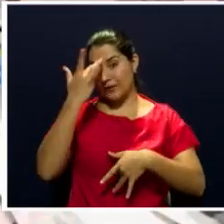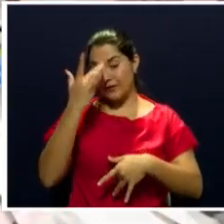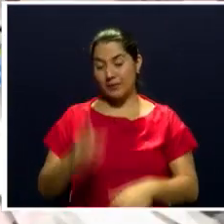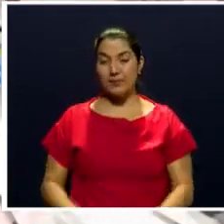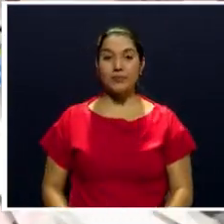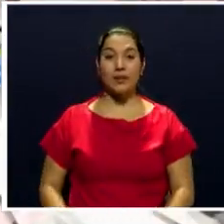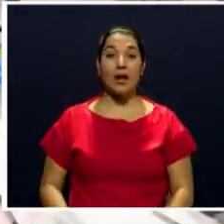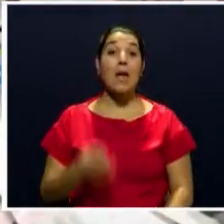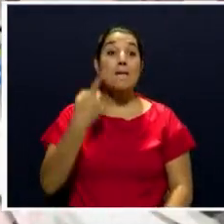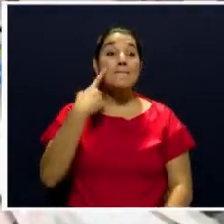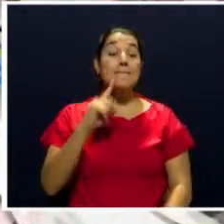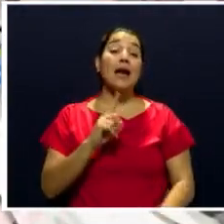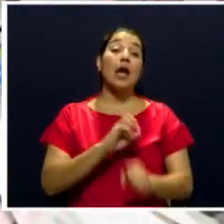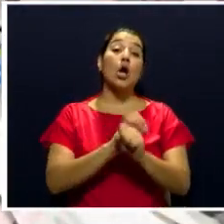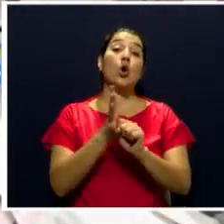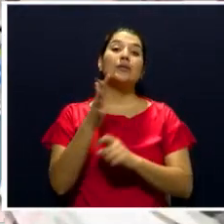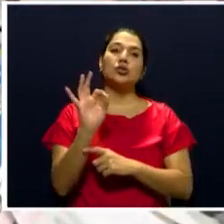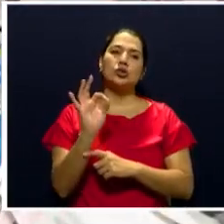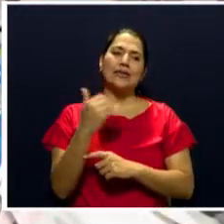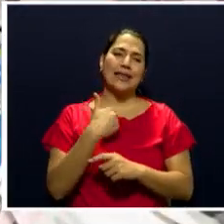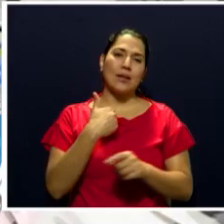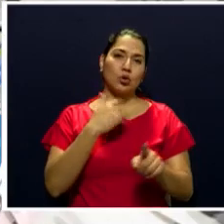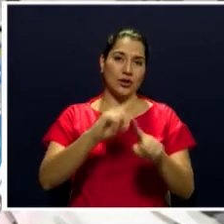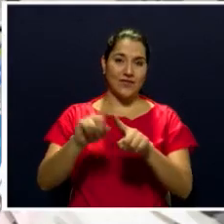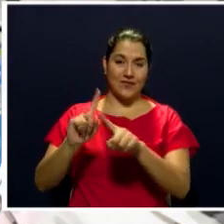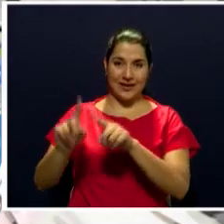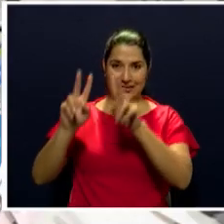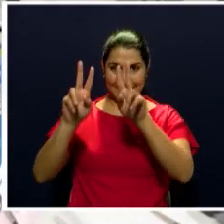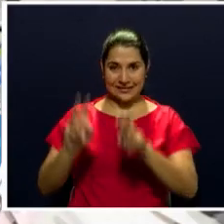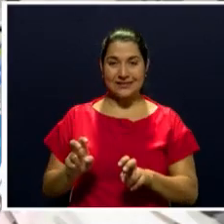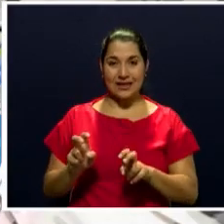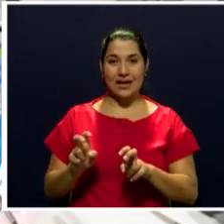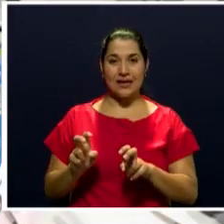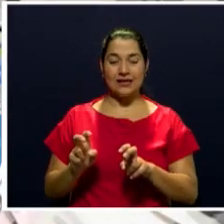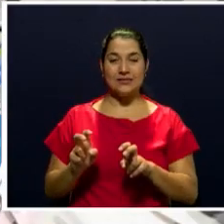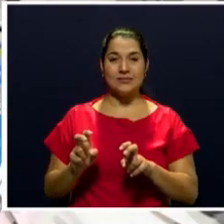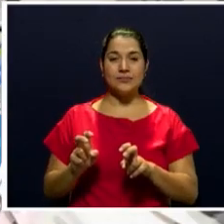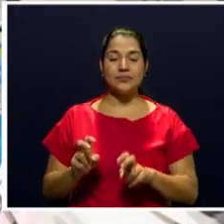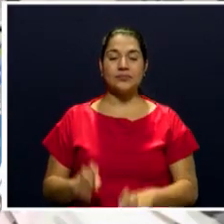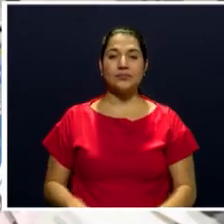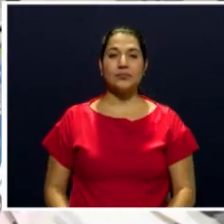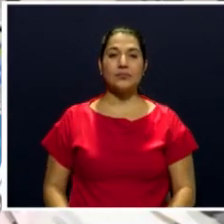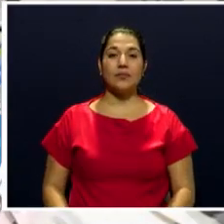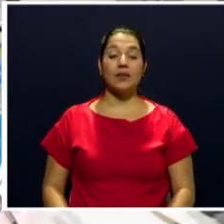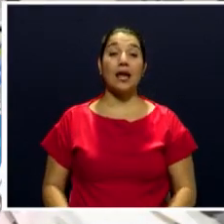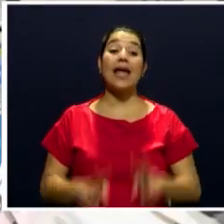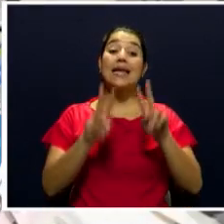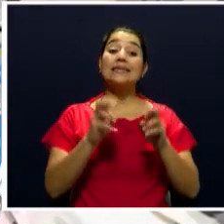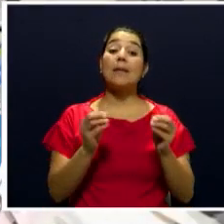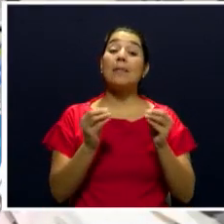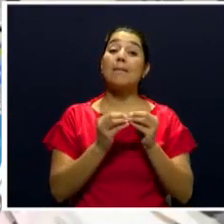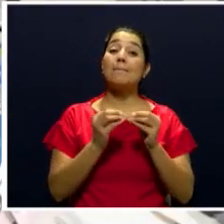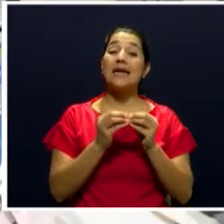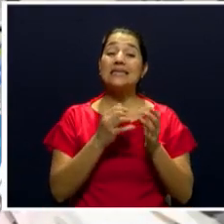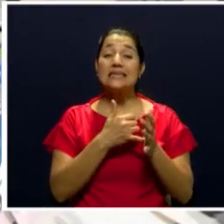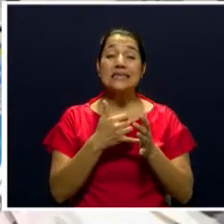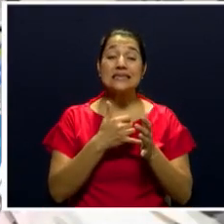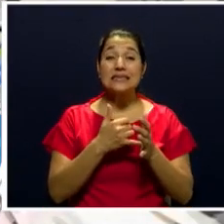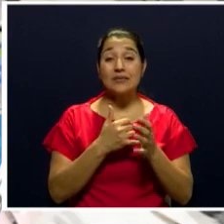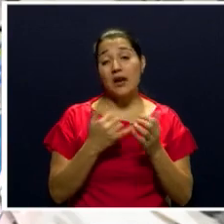para el COVID-19 que varían en su fundamento, en la sensibilidad y en la rapidez del test. La prueba más sensible es la ahora